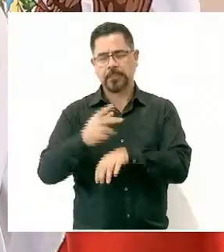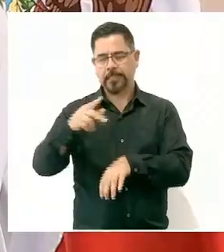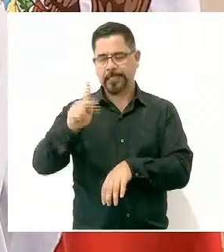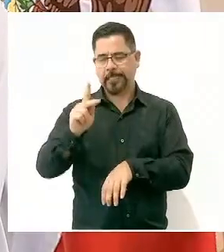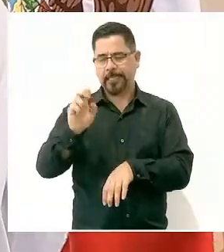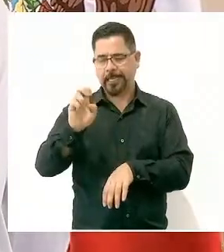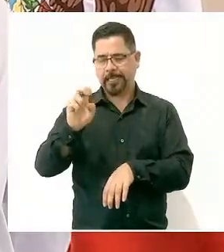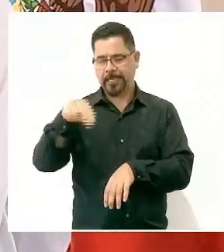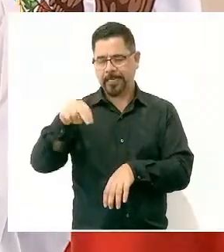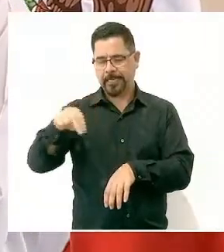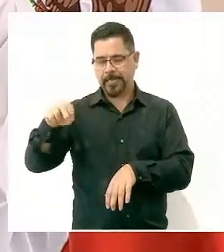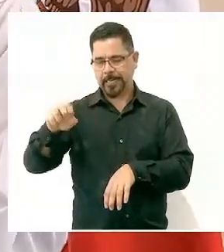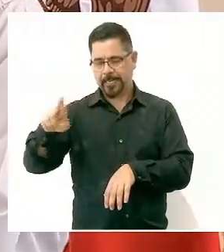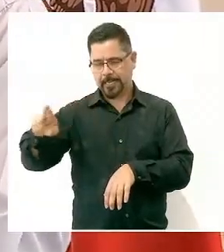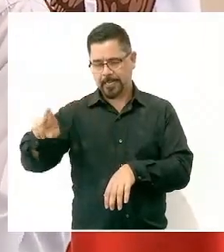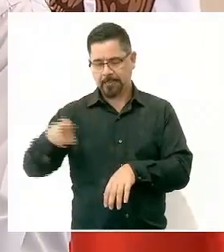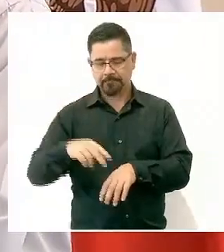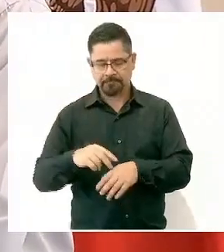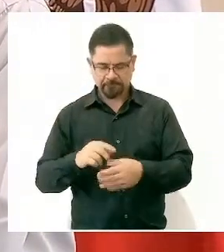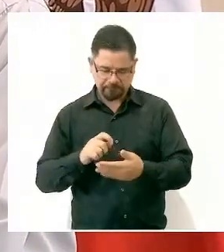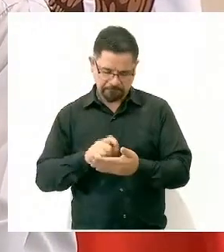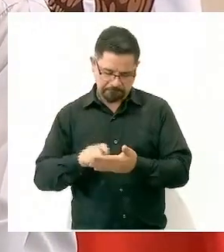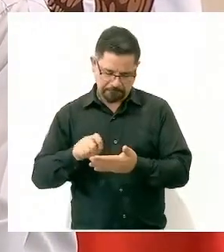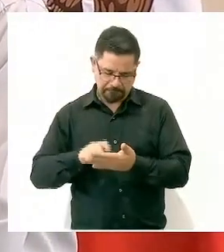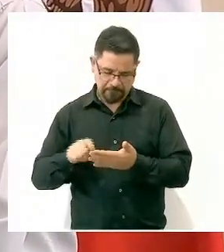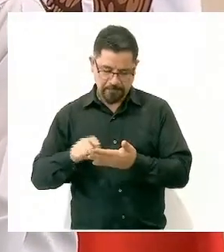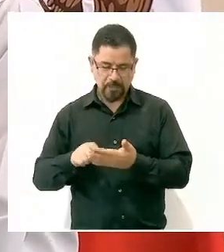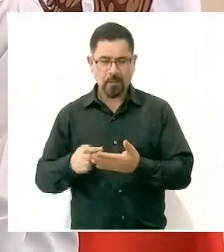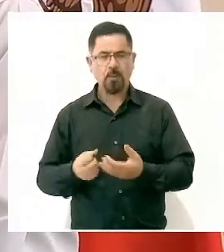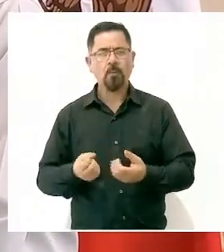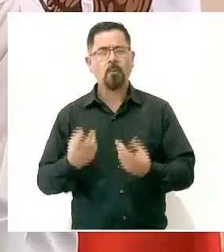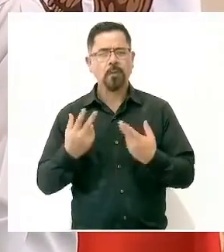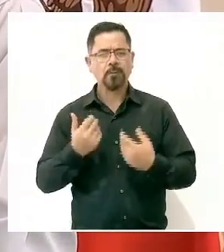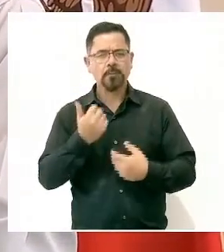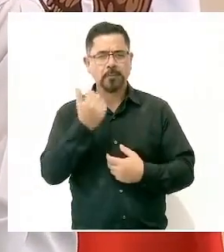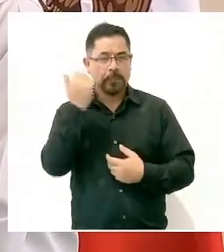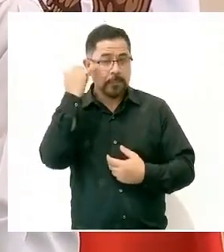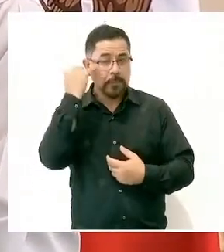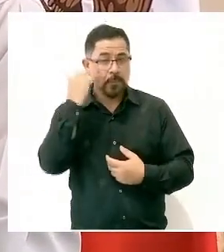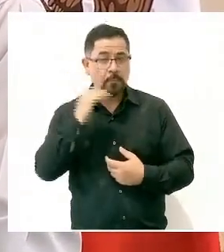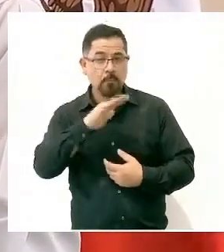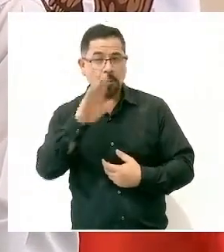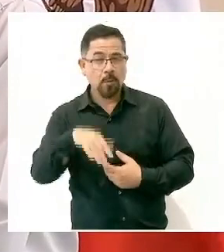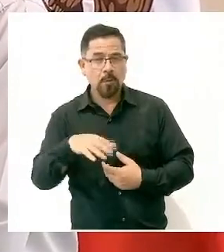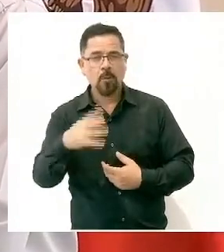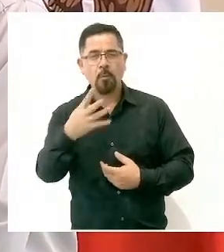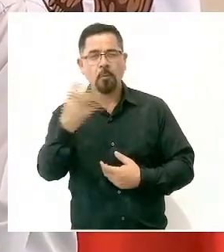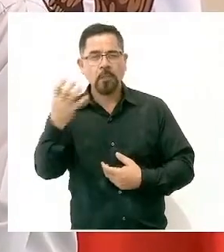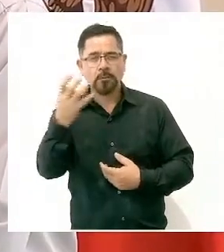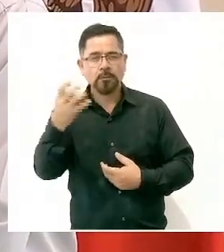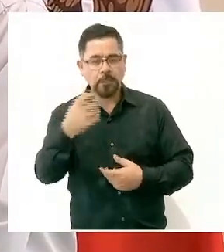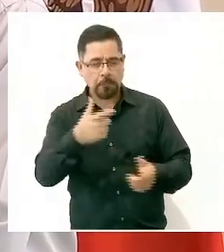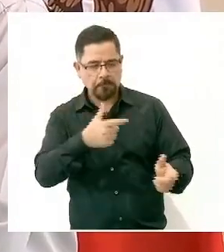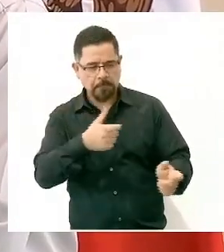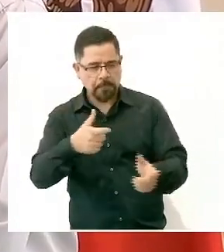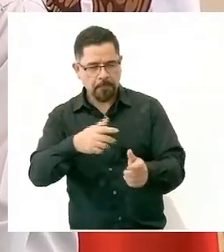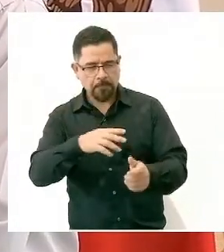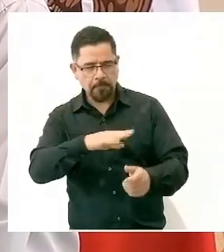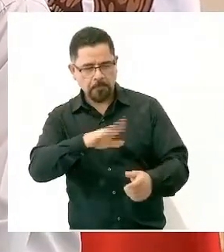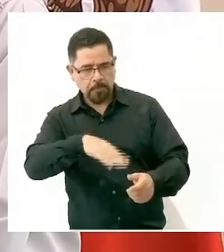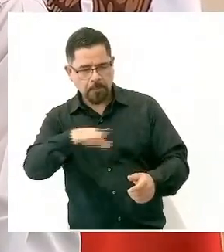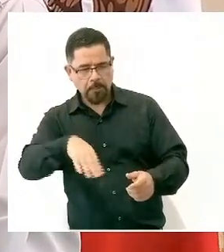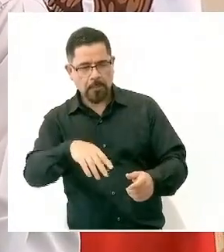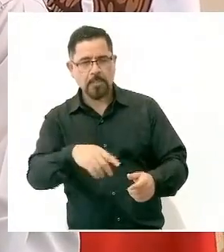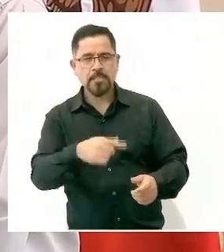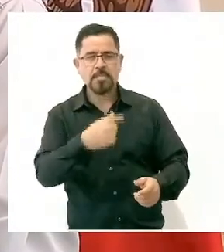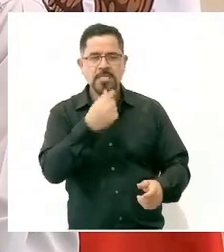mataron a unos 400 indígenas, incluyendo mujeres y